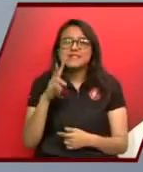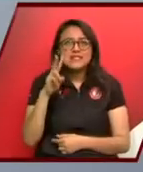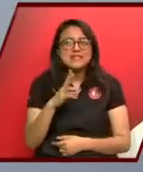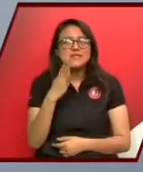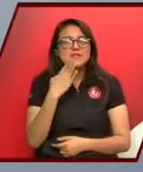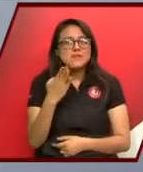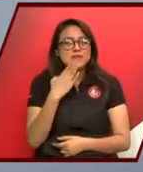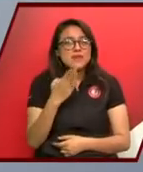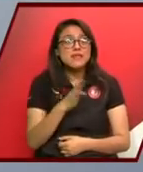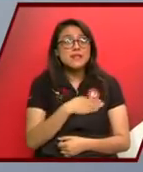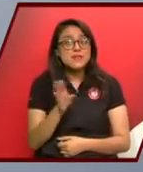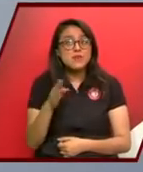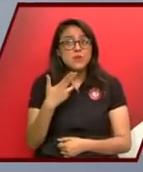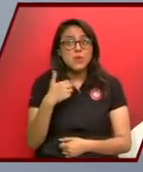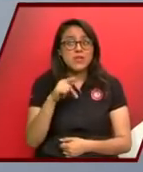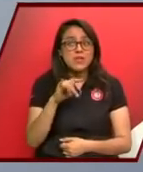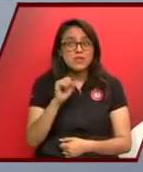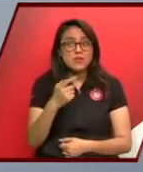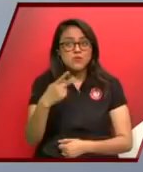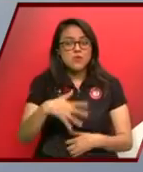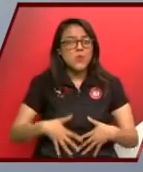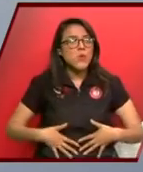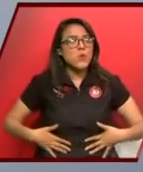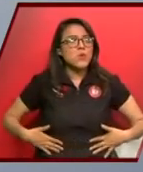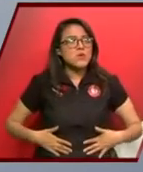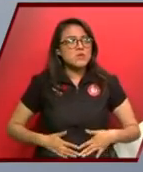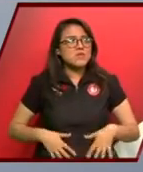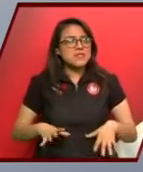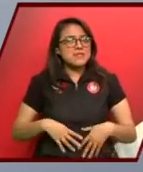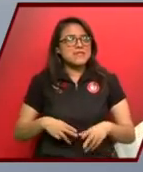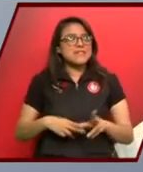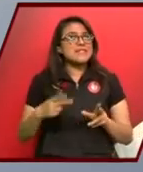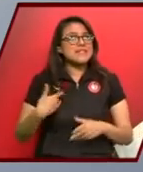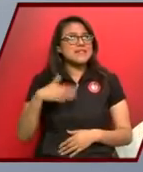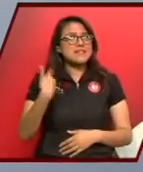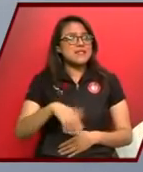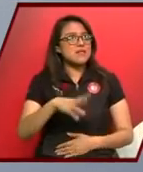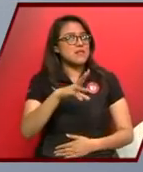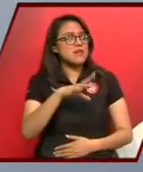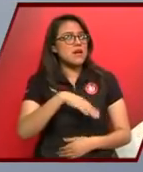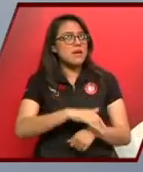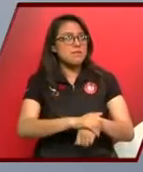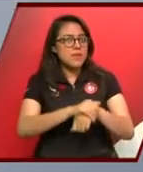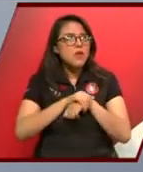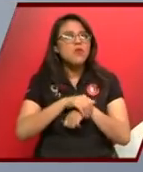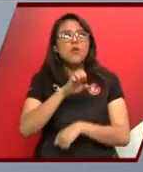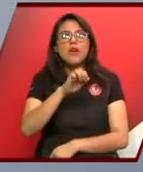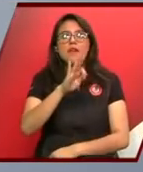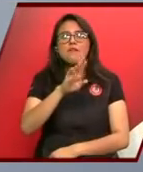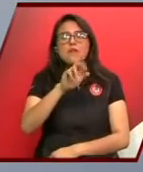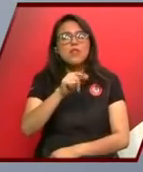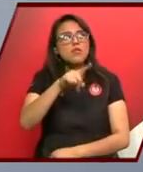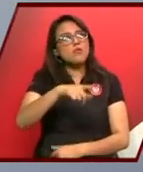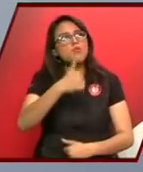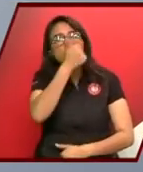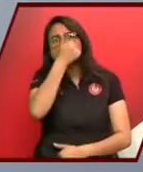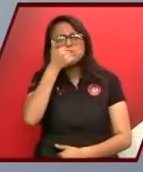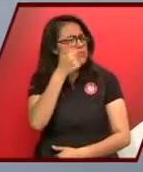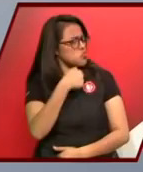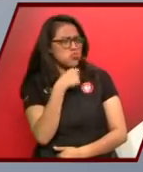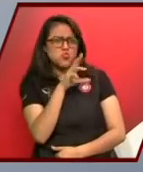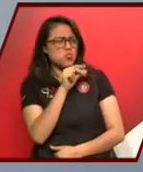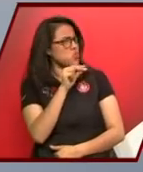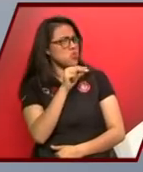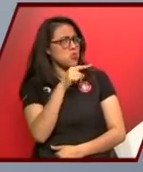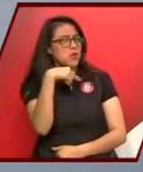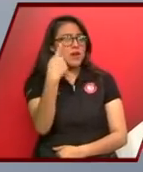ver, el huequito va a llenar el huequito de tu pancita. Ahí está. Urbano, tú estás a dieta. No.